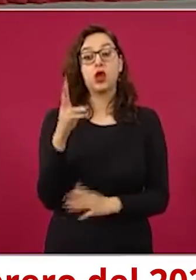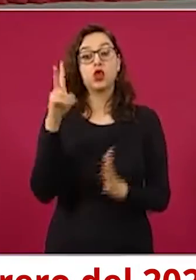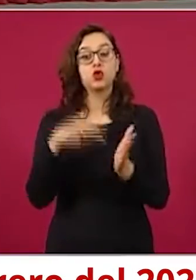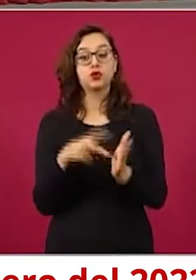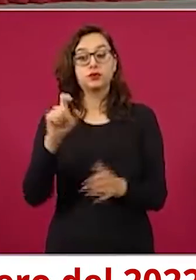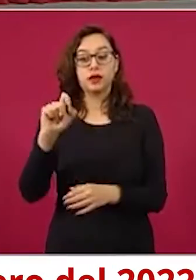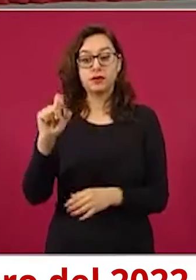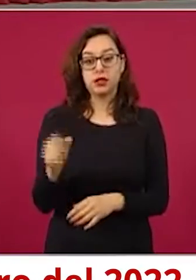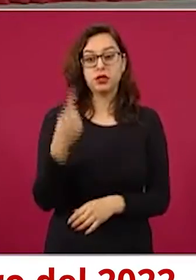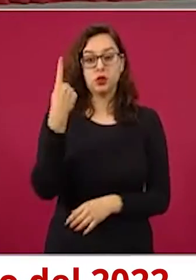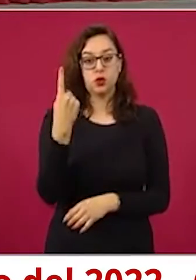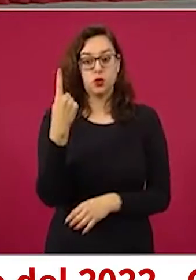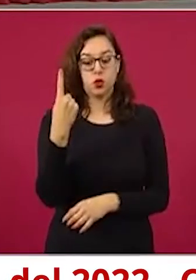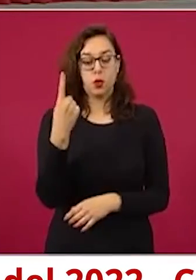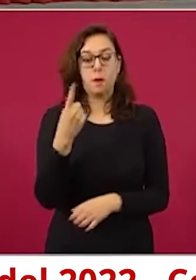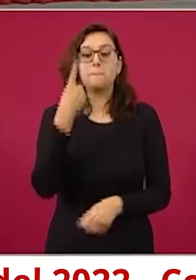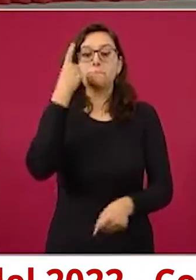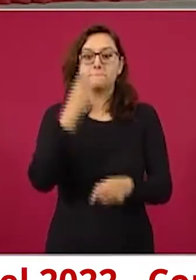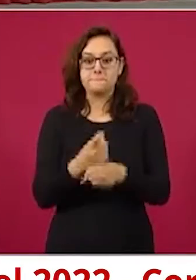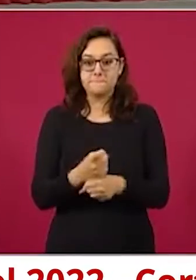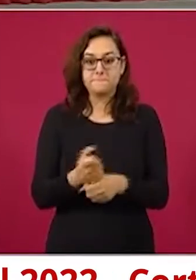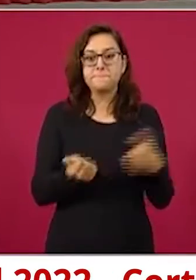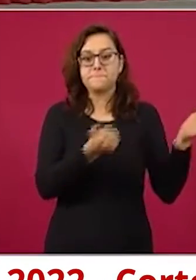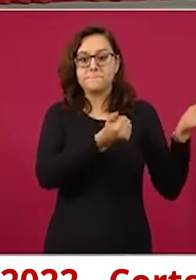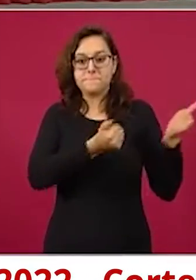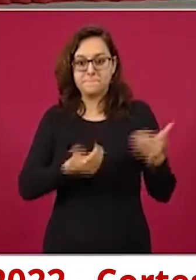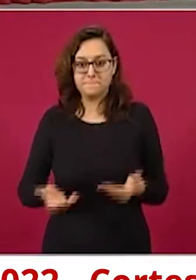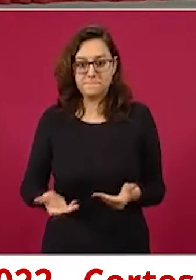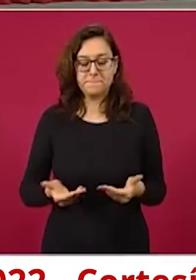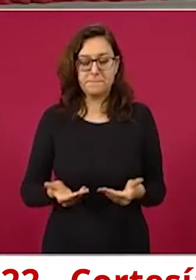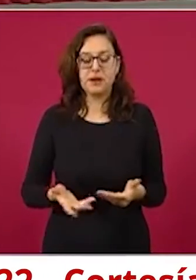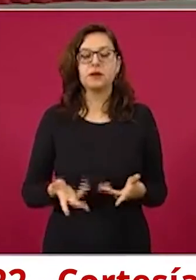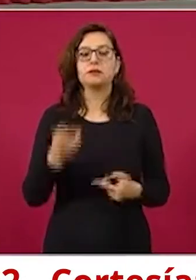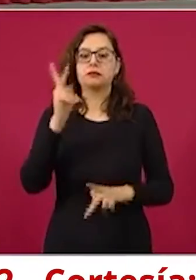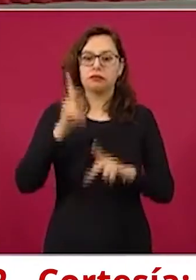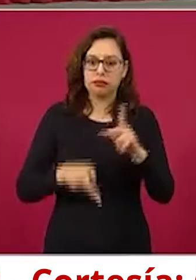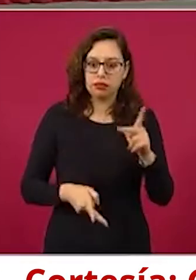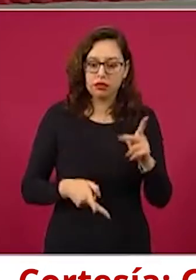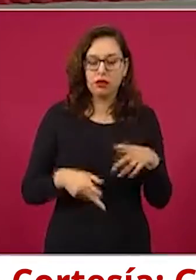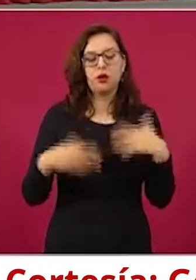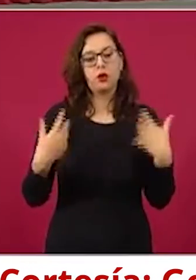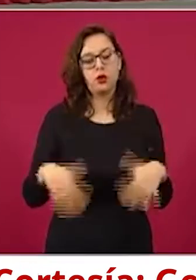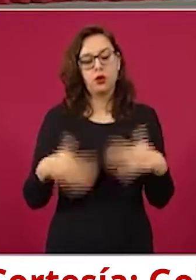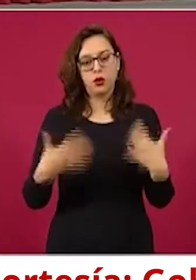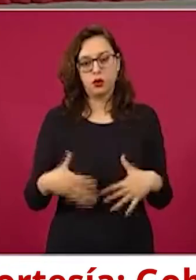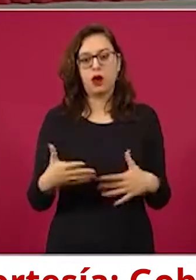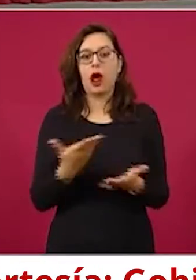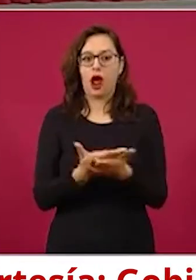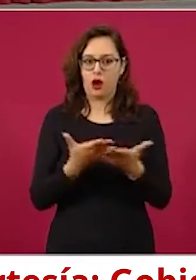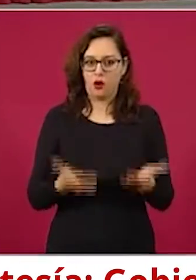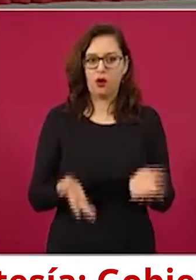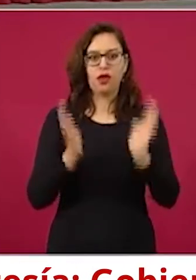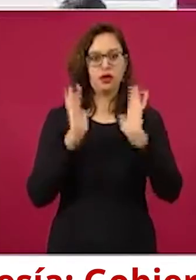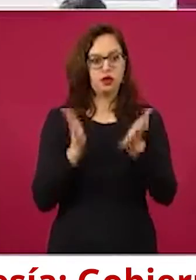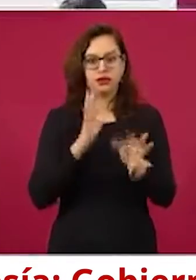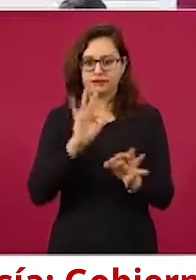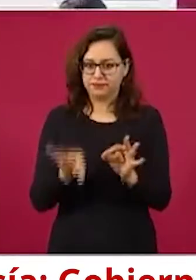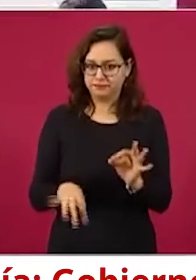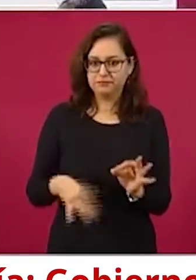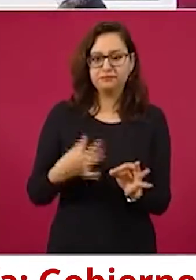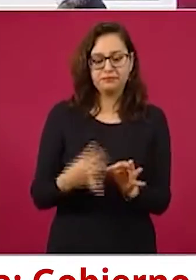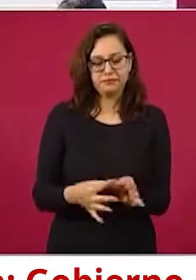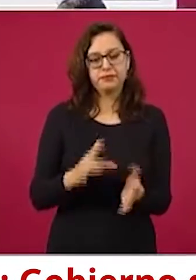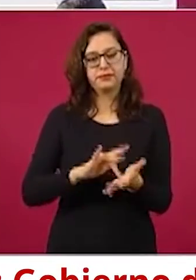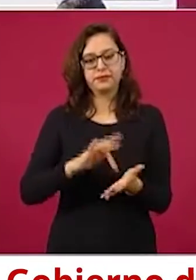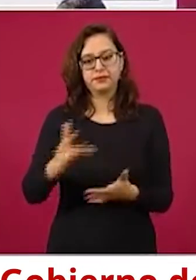día 14. En parte por su apoyo, su respaldo, y ahora con esto ya concluimos. La siguiente, por